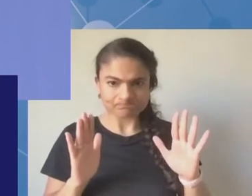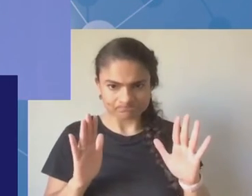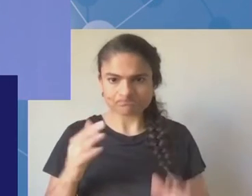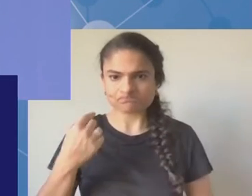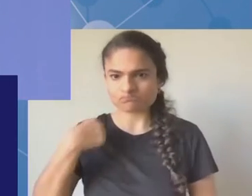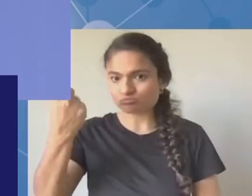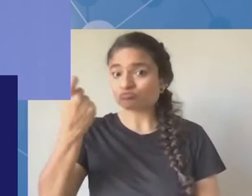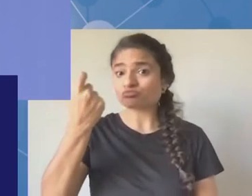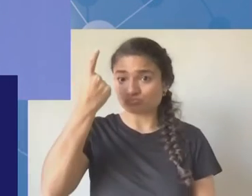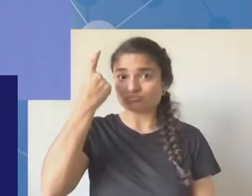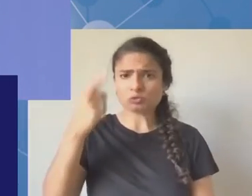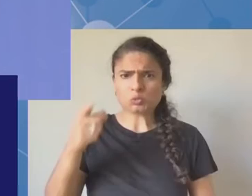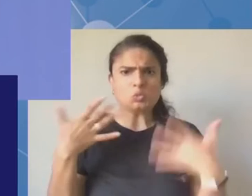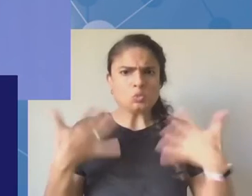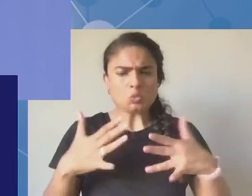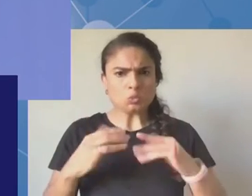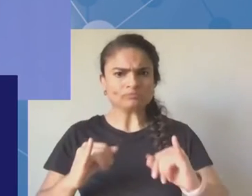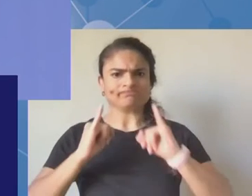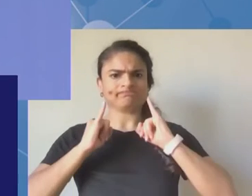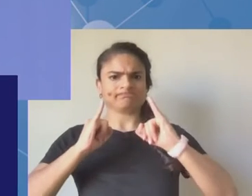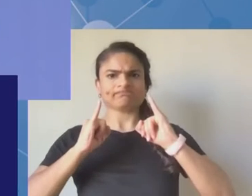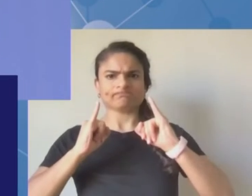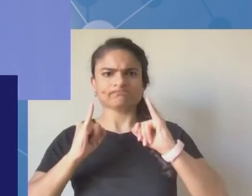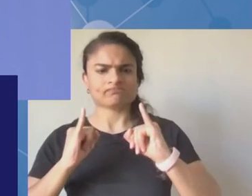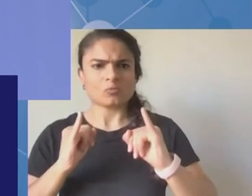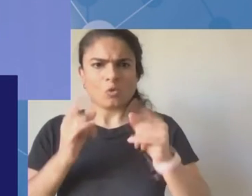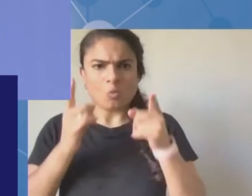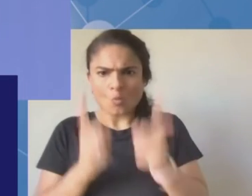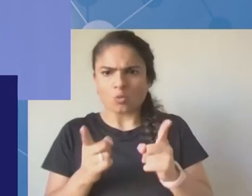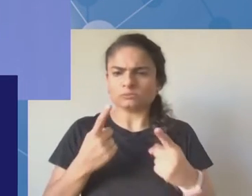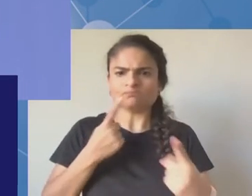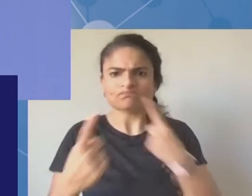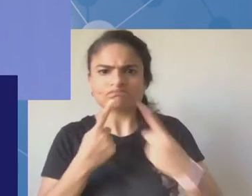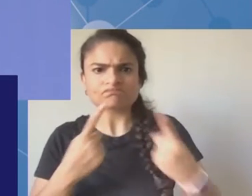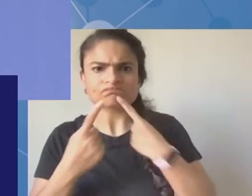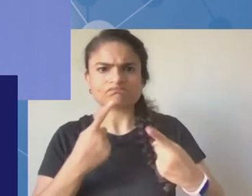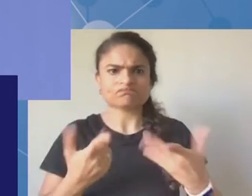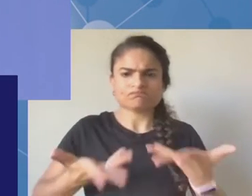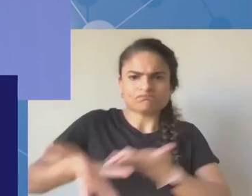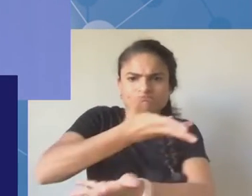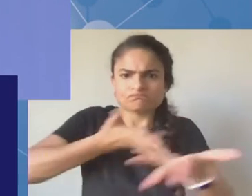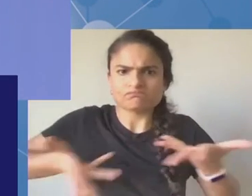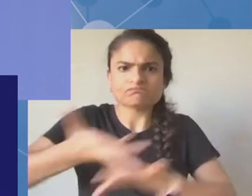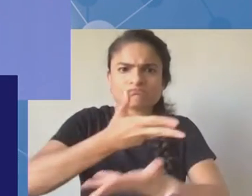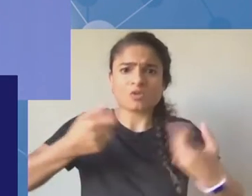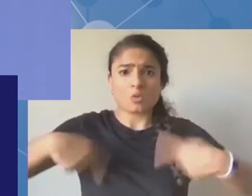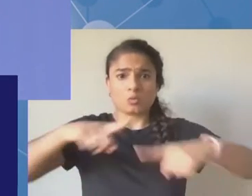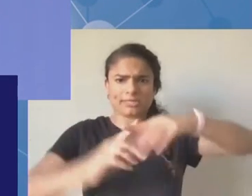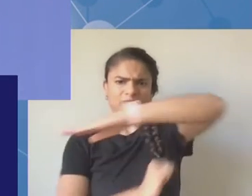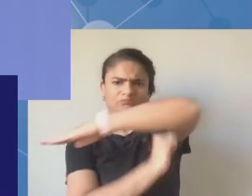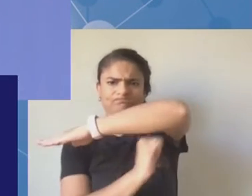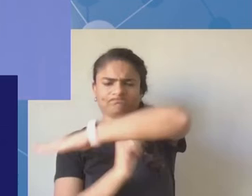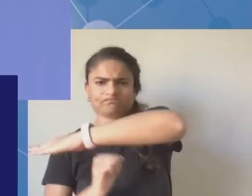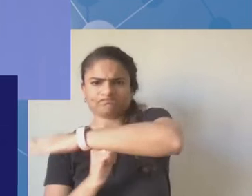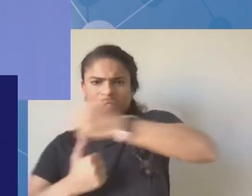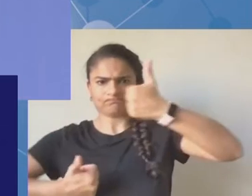hay que hablar, hay que debatir. No nos olvidemos de que nuestro foro es un foro multilateral. Es un